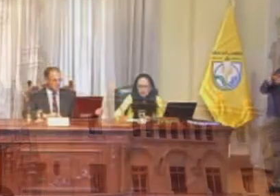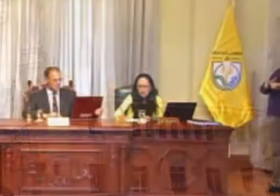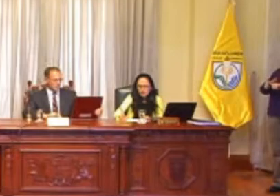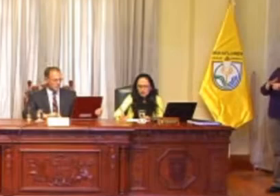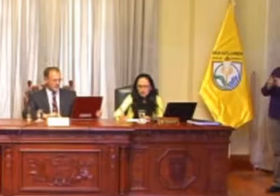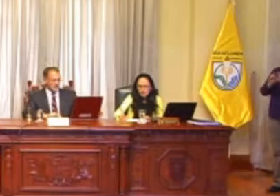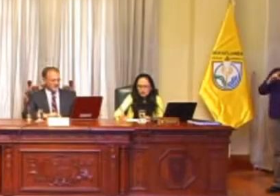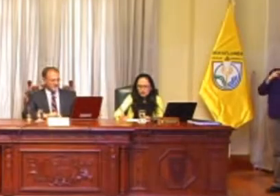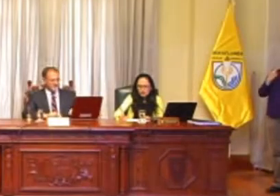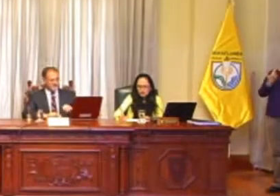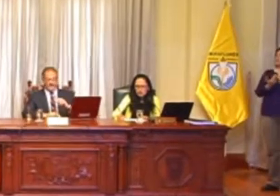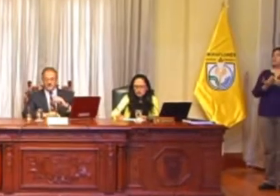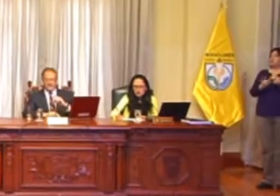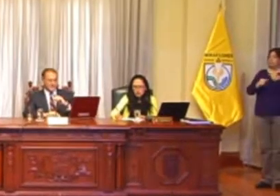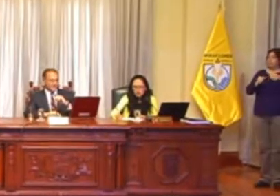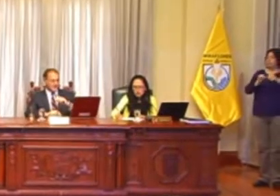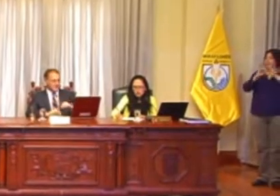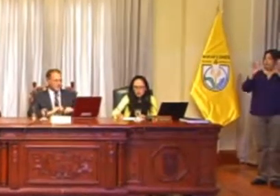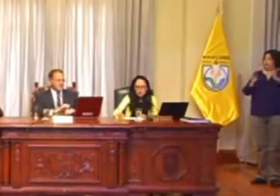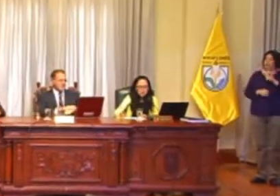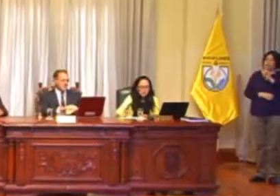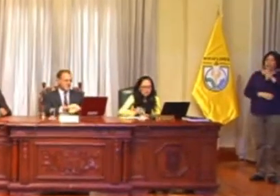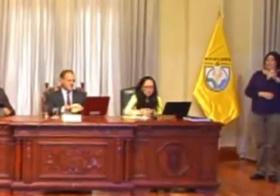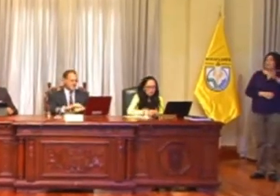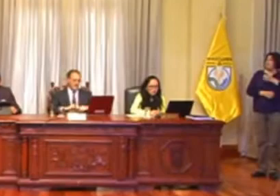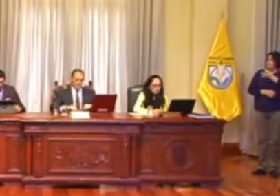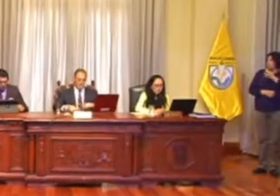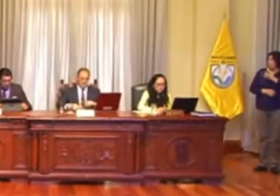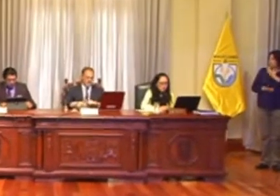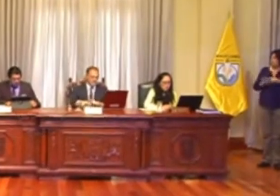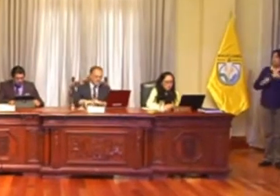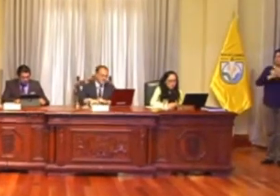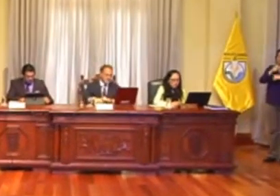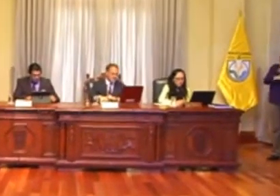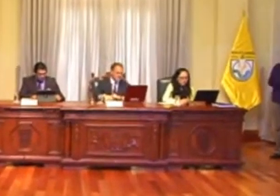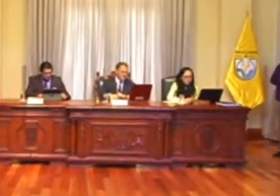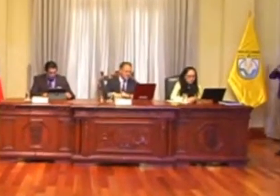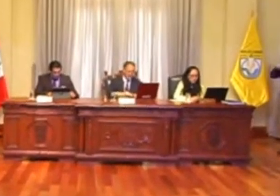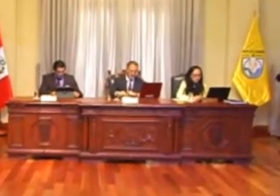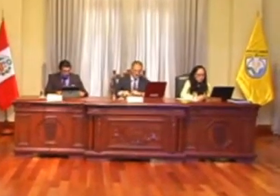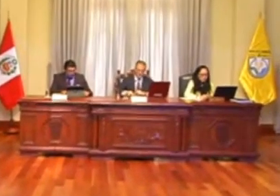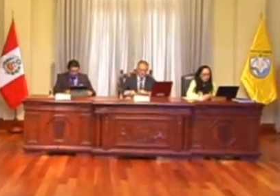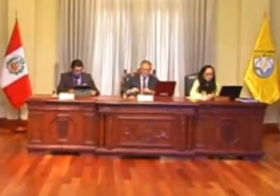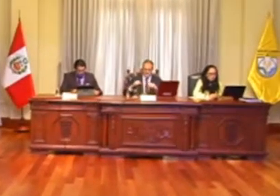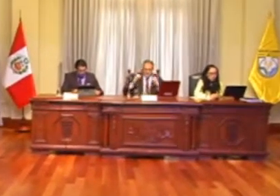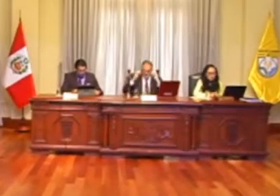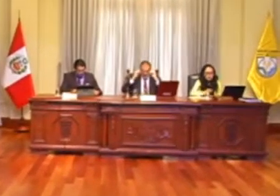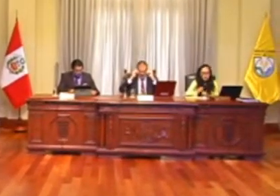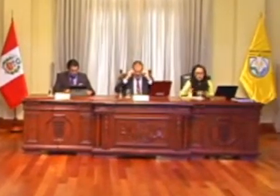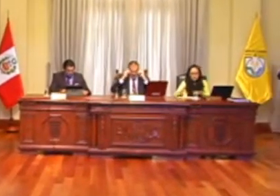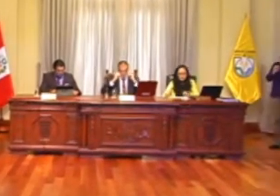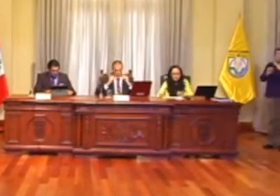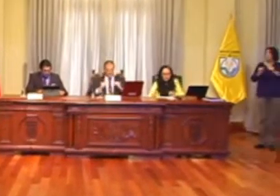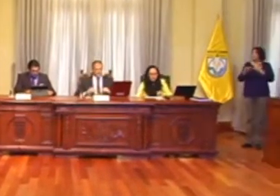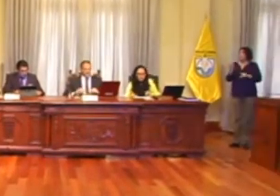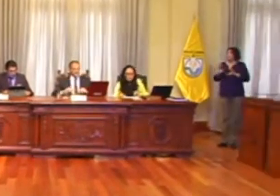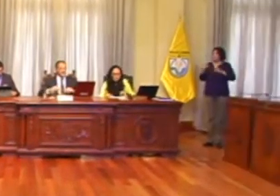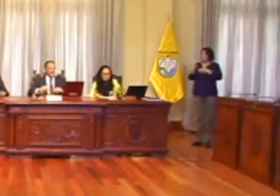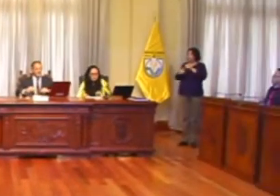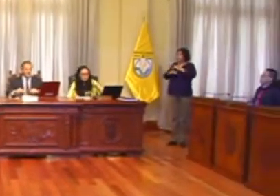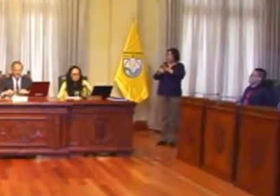Inicio a nuestra sesión ordinaria de la fecha, que es 23 de mayo del año 2017, y le voy a pedir a nuestra secretaria general del Consejo